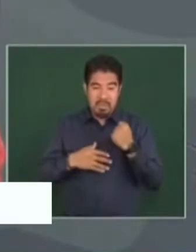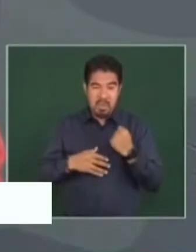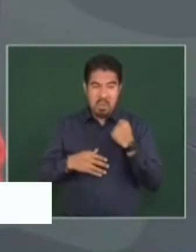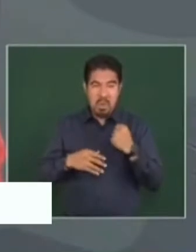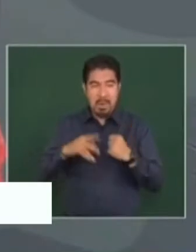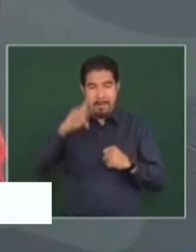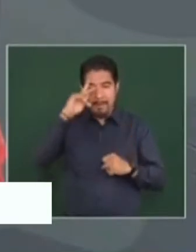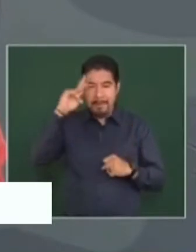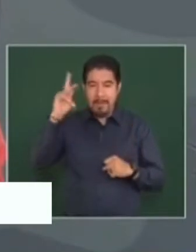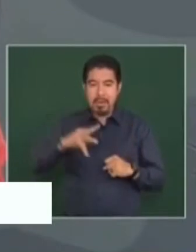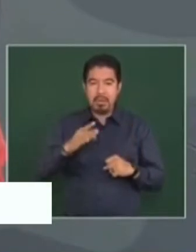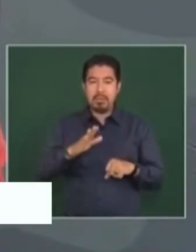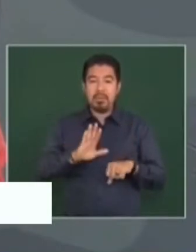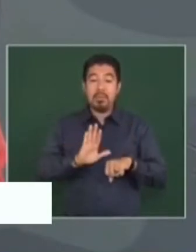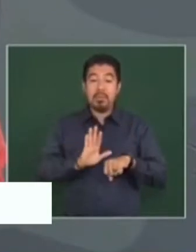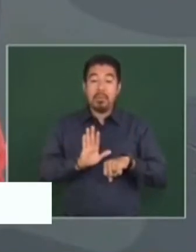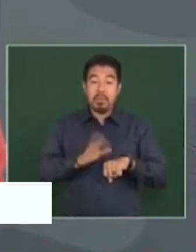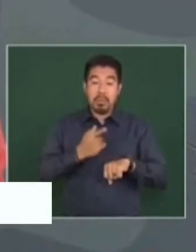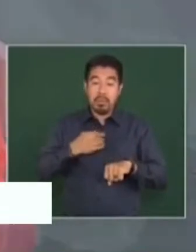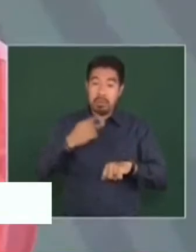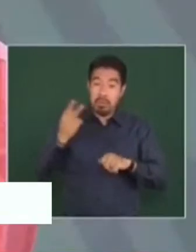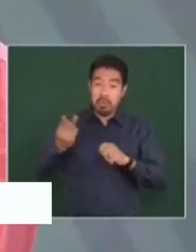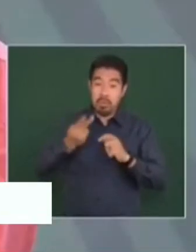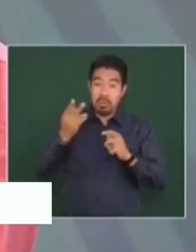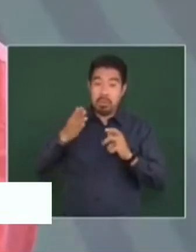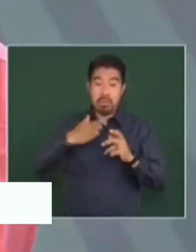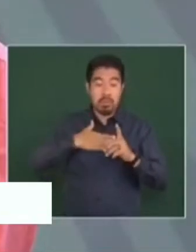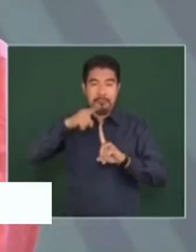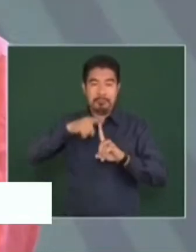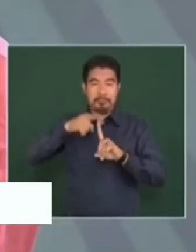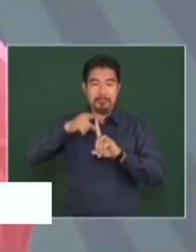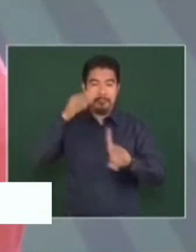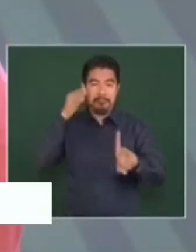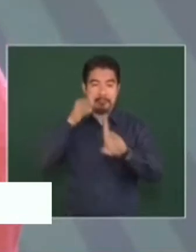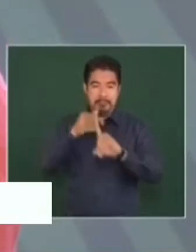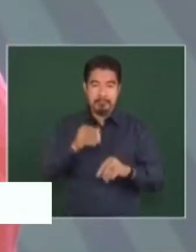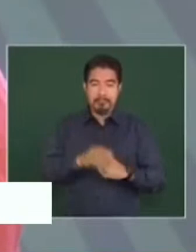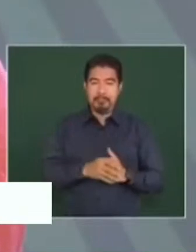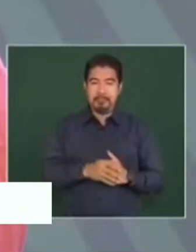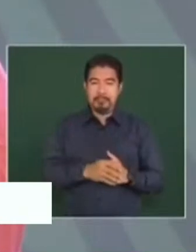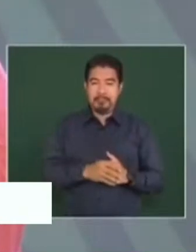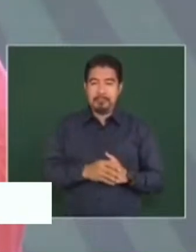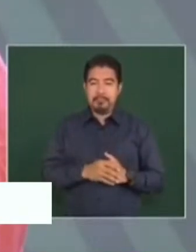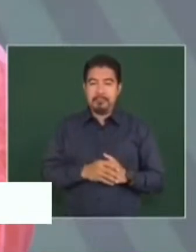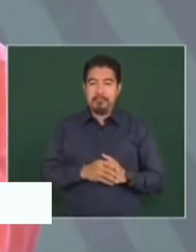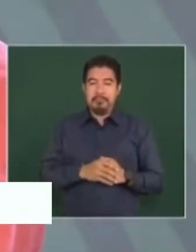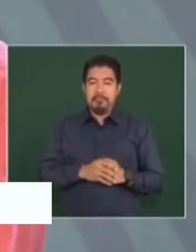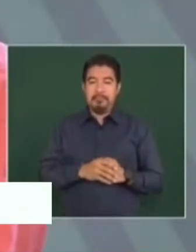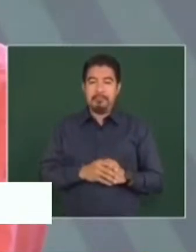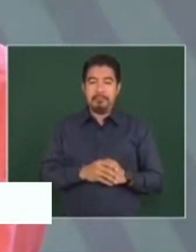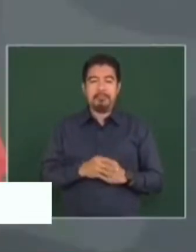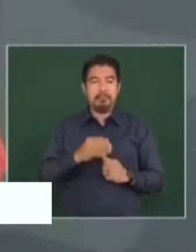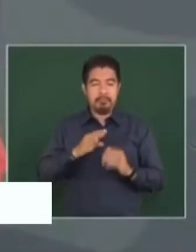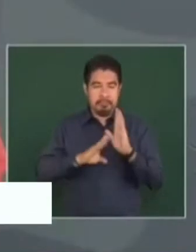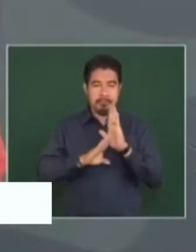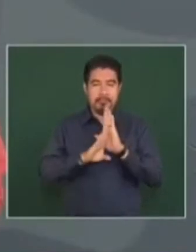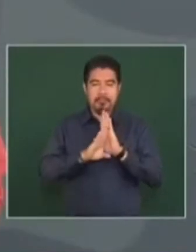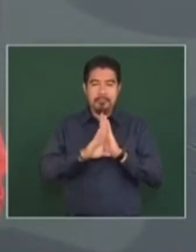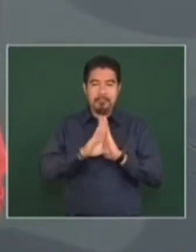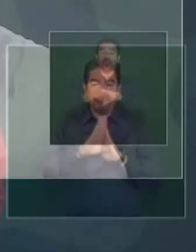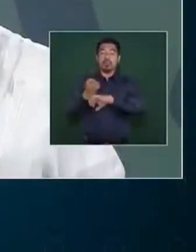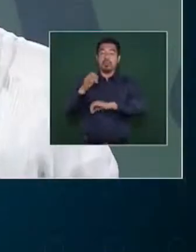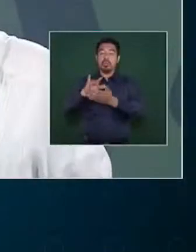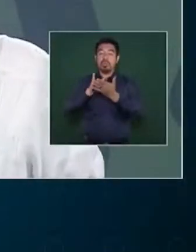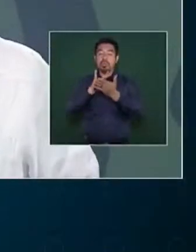cuestionamientos porque es mi misión, es mi tarea el que se avance en la revolución